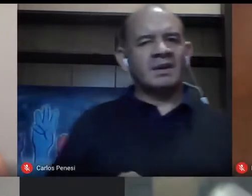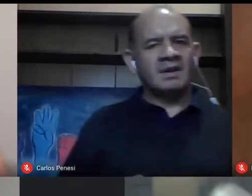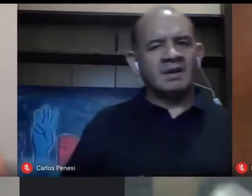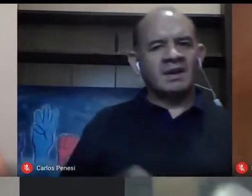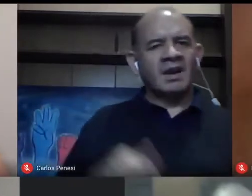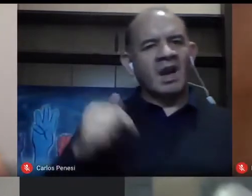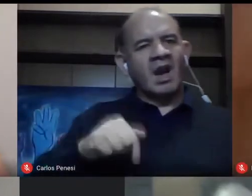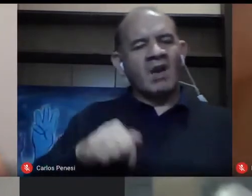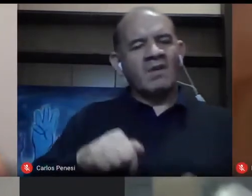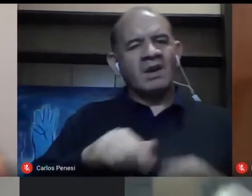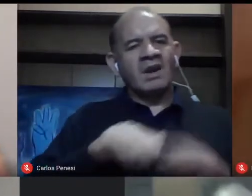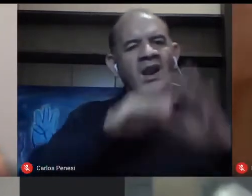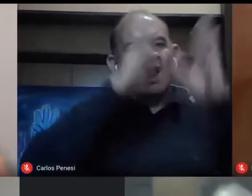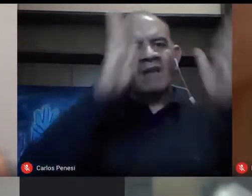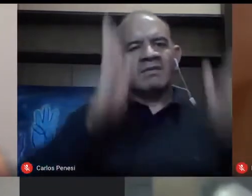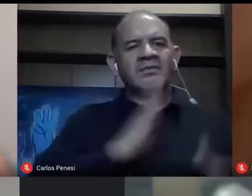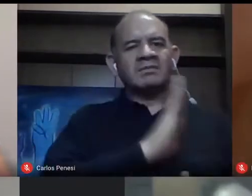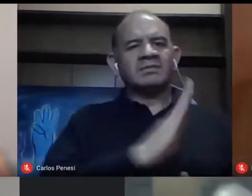Biblioteca Nacional